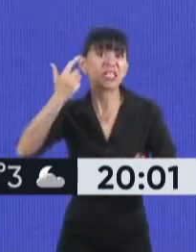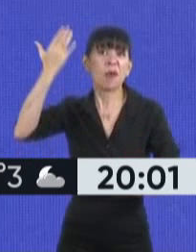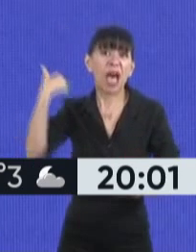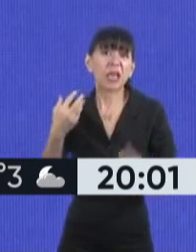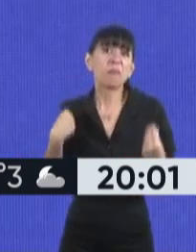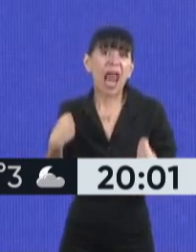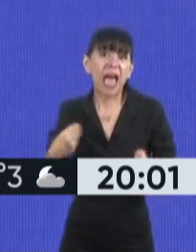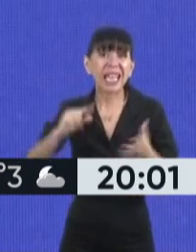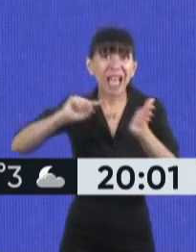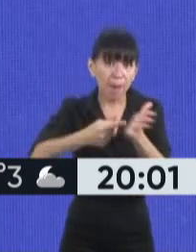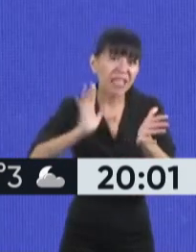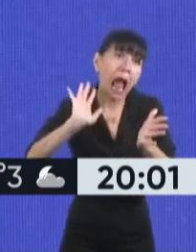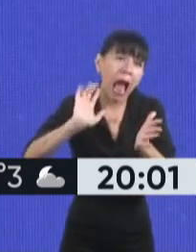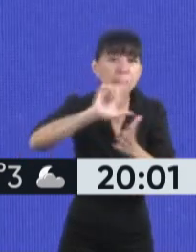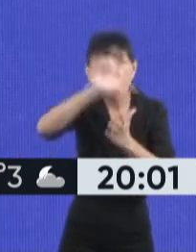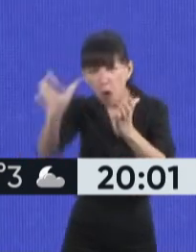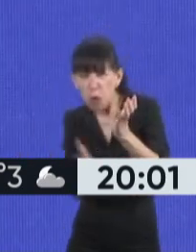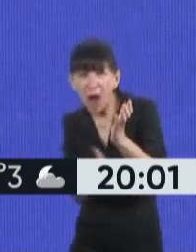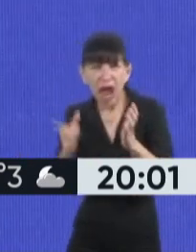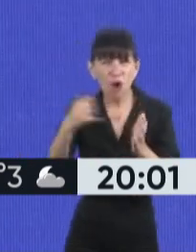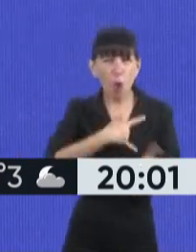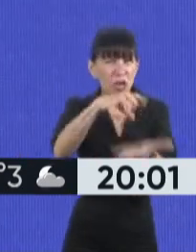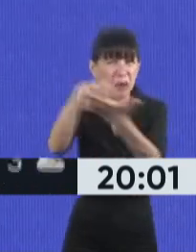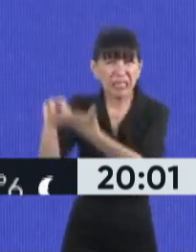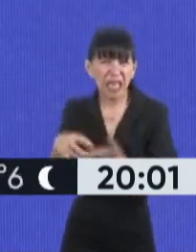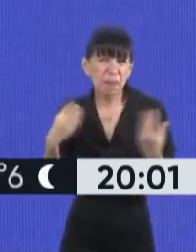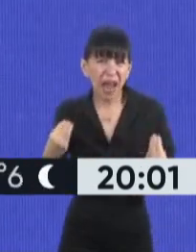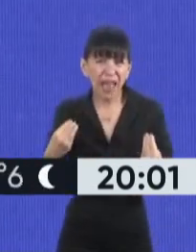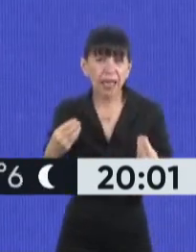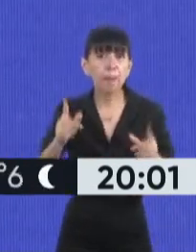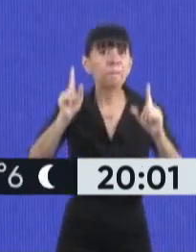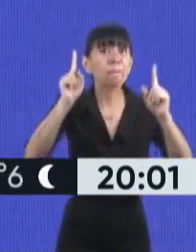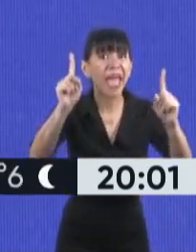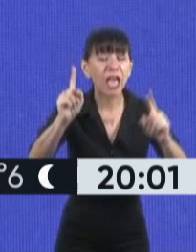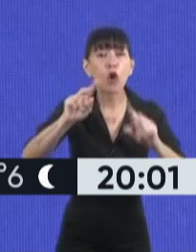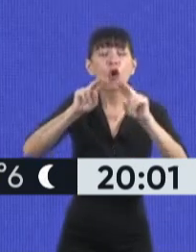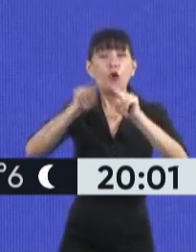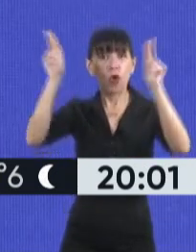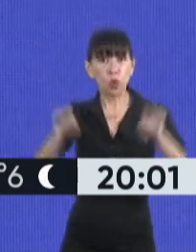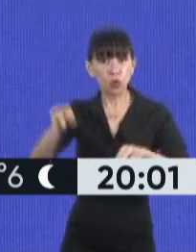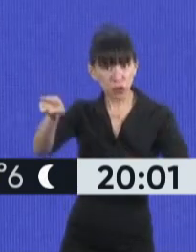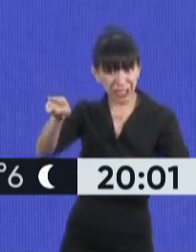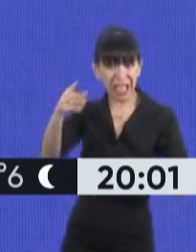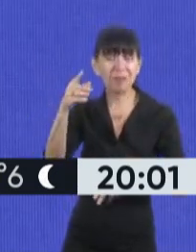conurbano? Ahora, en ese edificio de la Universidad de San Martín que inauguramos con Cato,